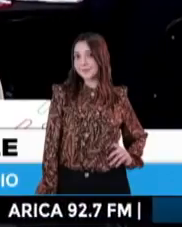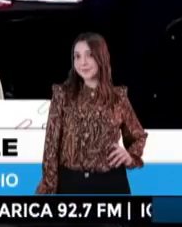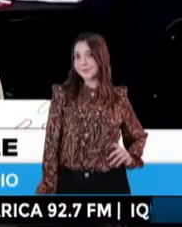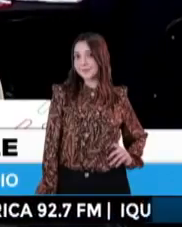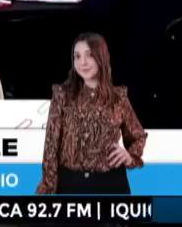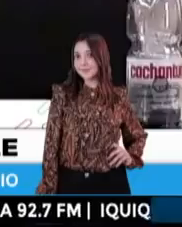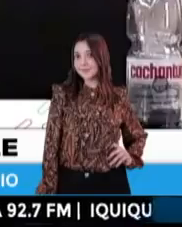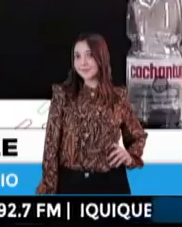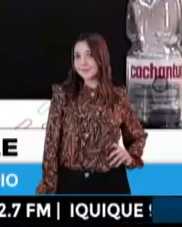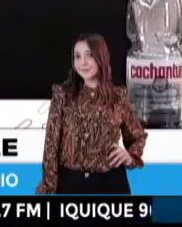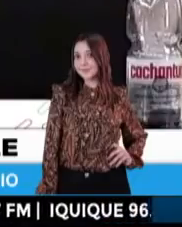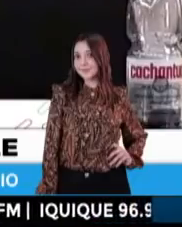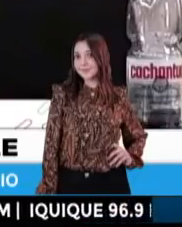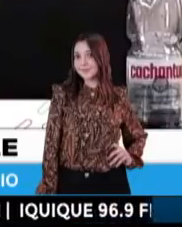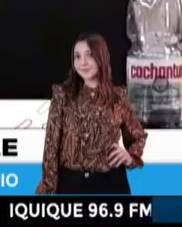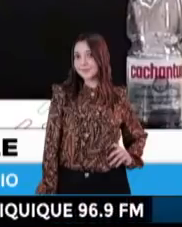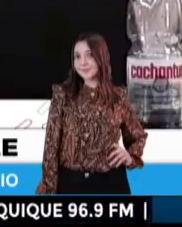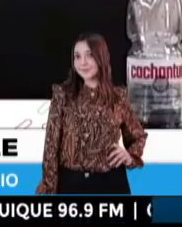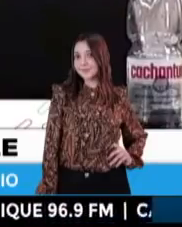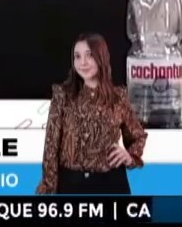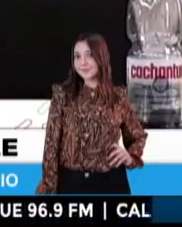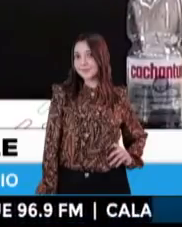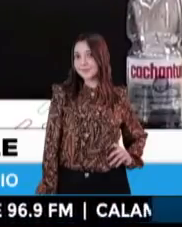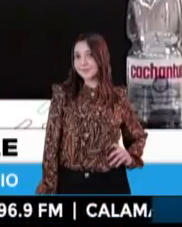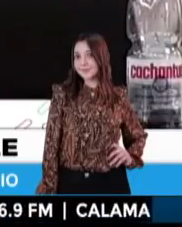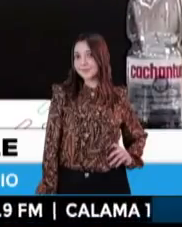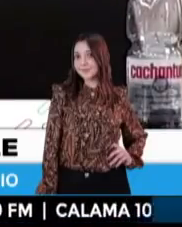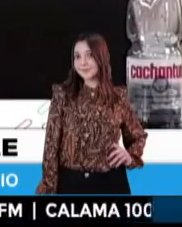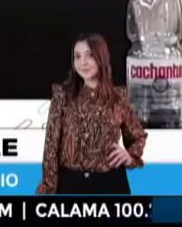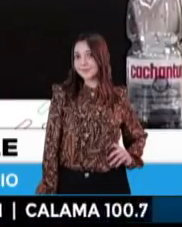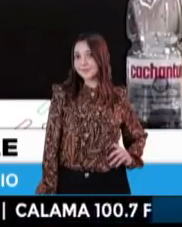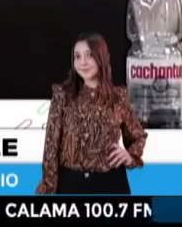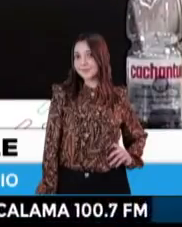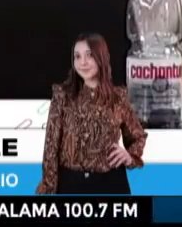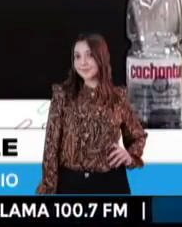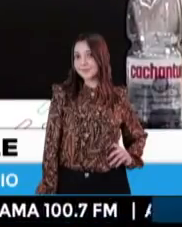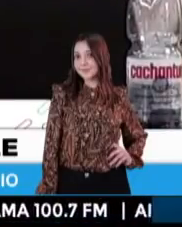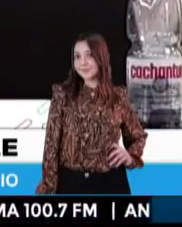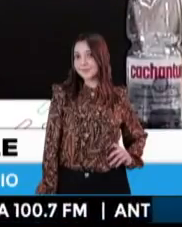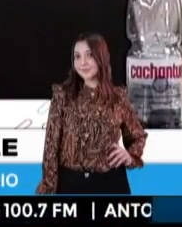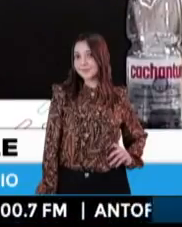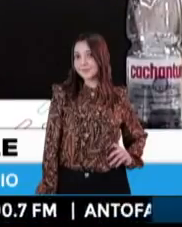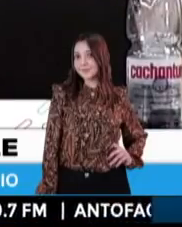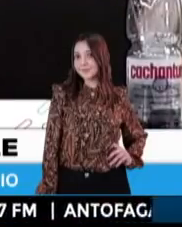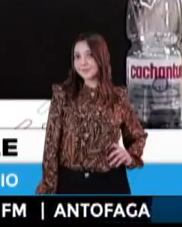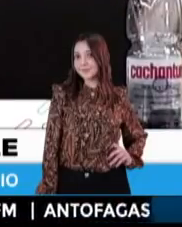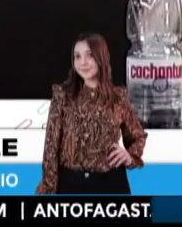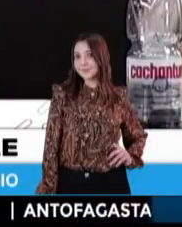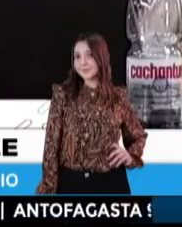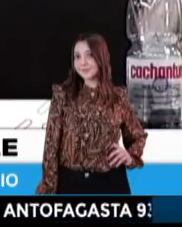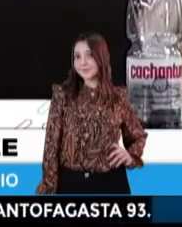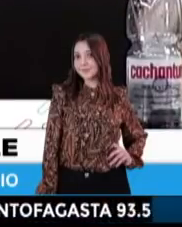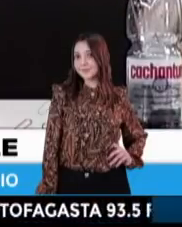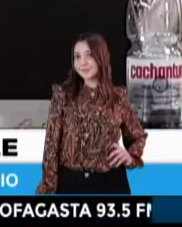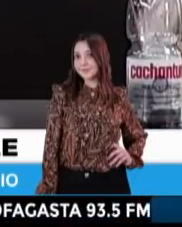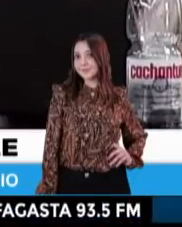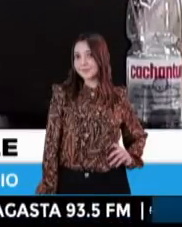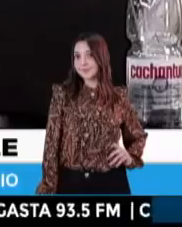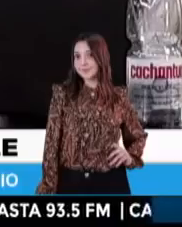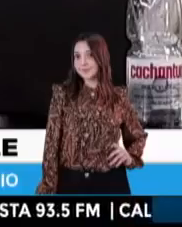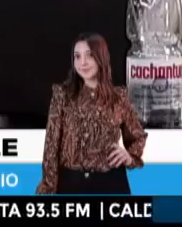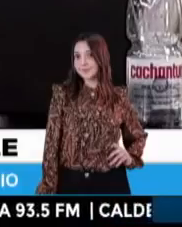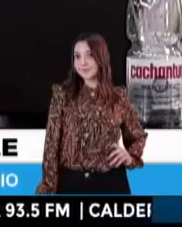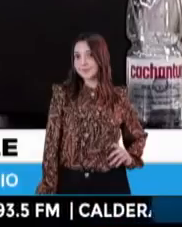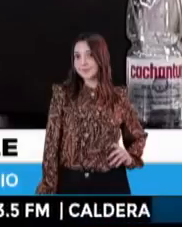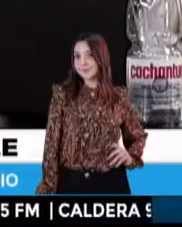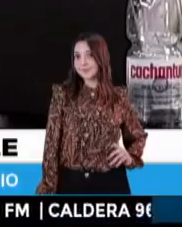Viera, explicó que la discusión a fondo debe darse cuando se presenten los casos específicos, adelantando que podrían encontrarse con la